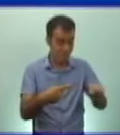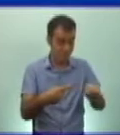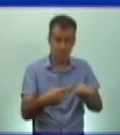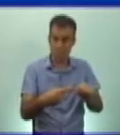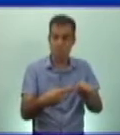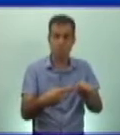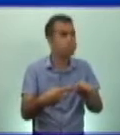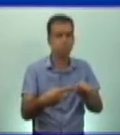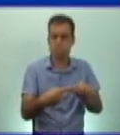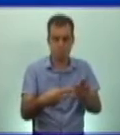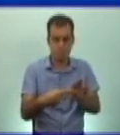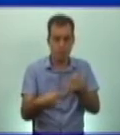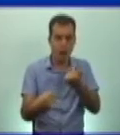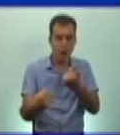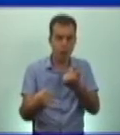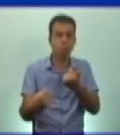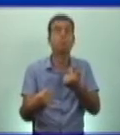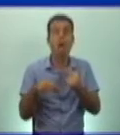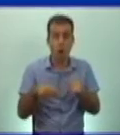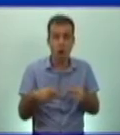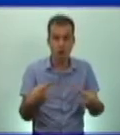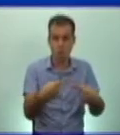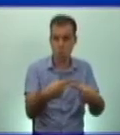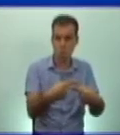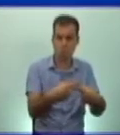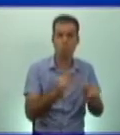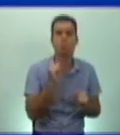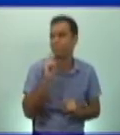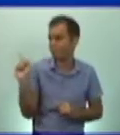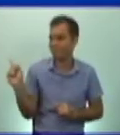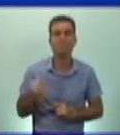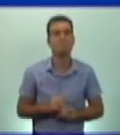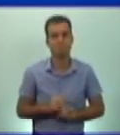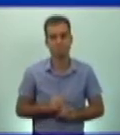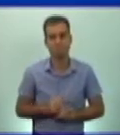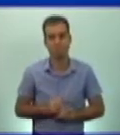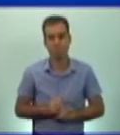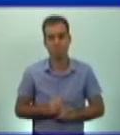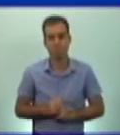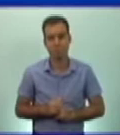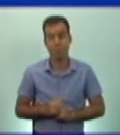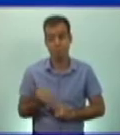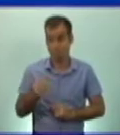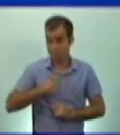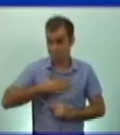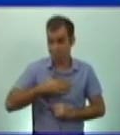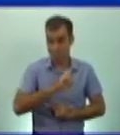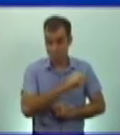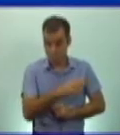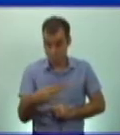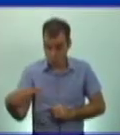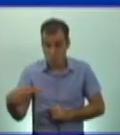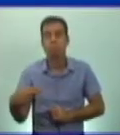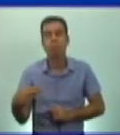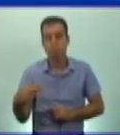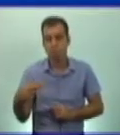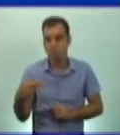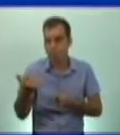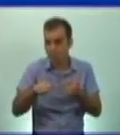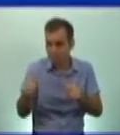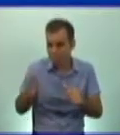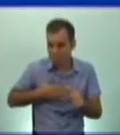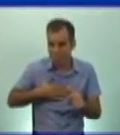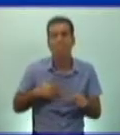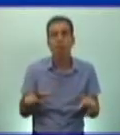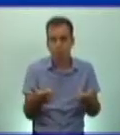esa reacción que yo estoy representando mediante una ecuación química, ya se cumple la ley de conservación